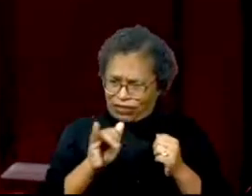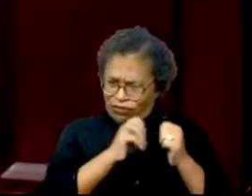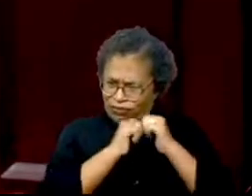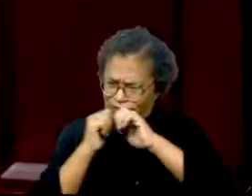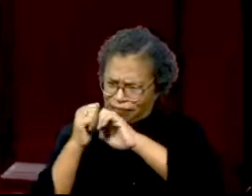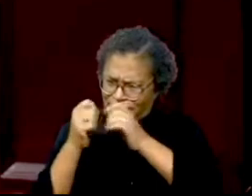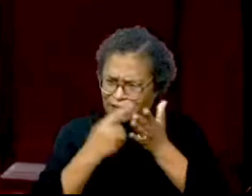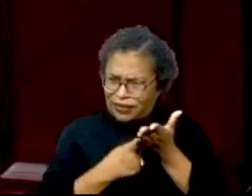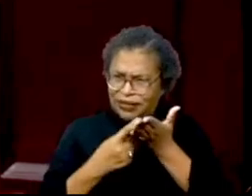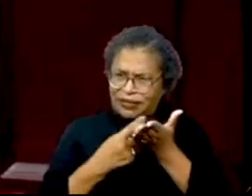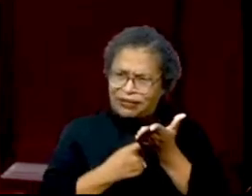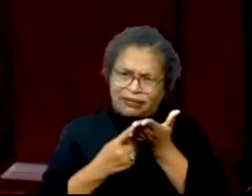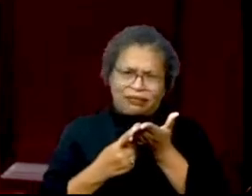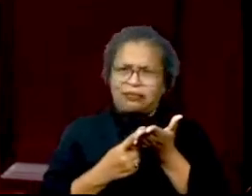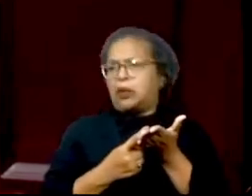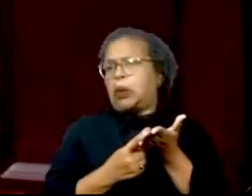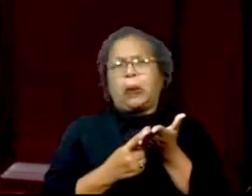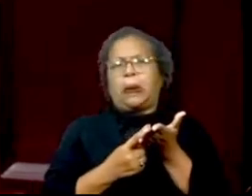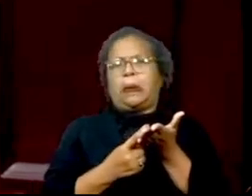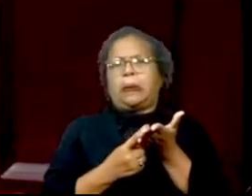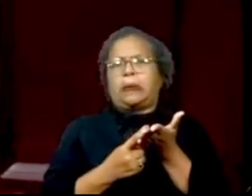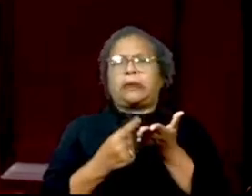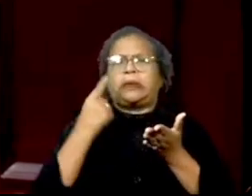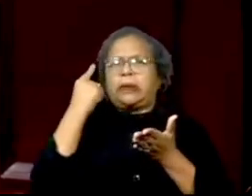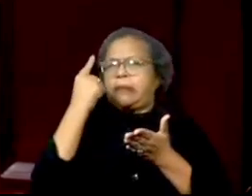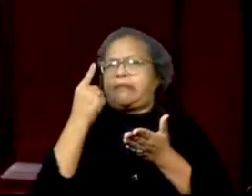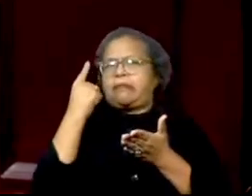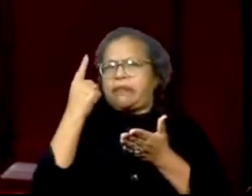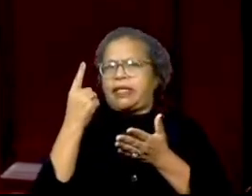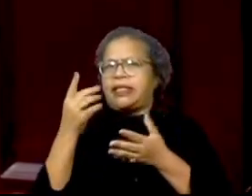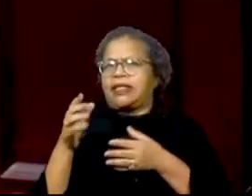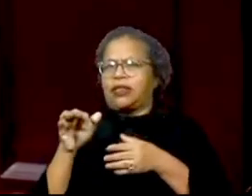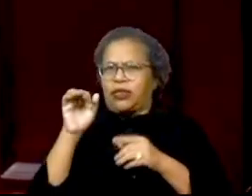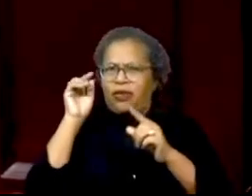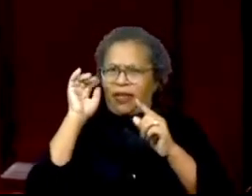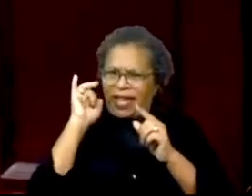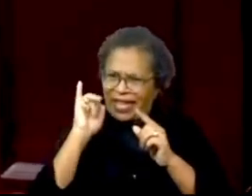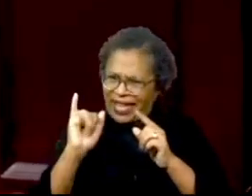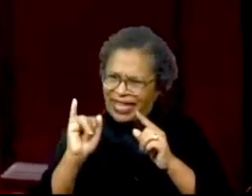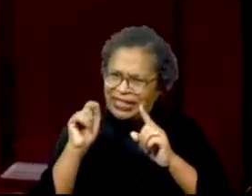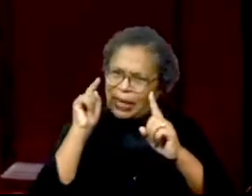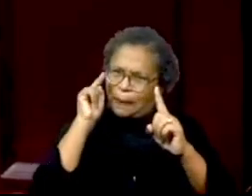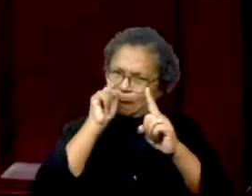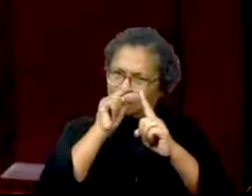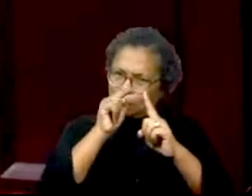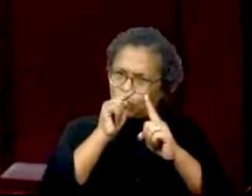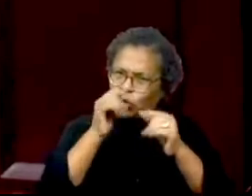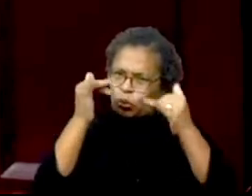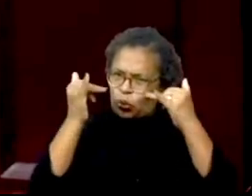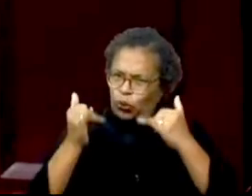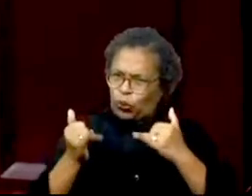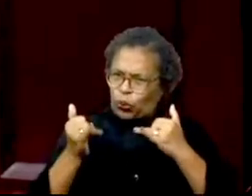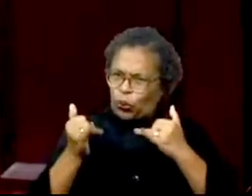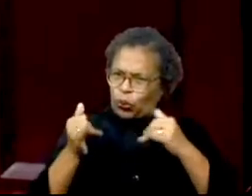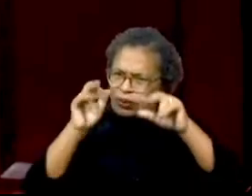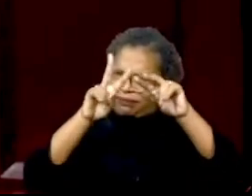de esta asamblea revisora conocer este punto, ni